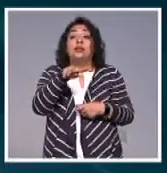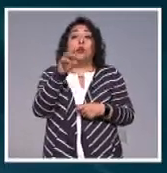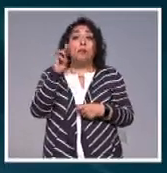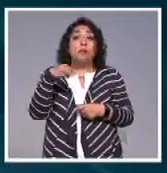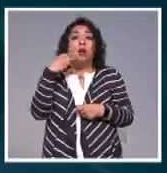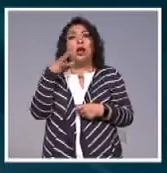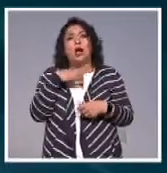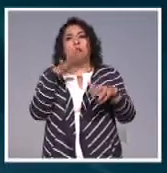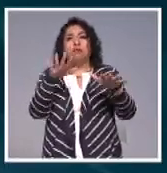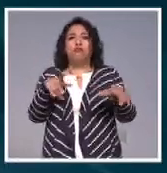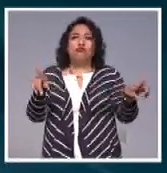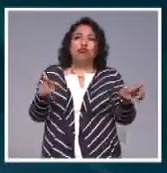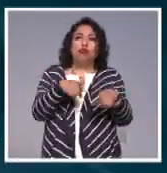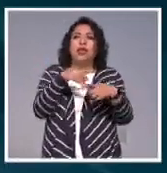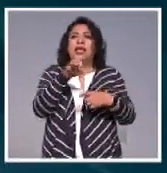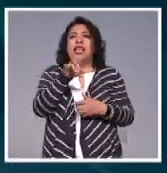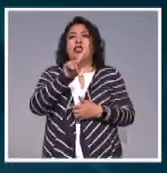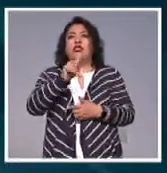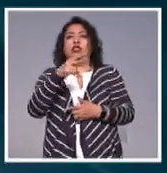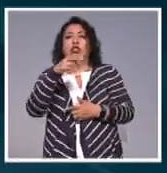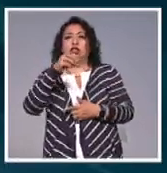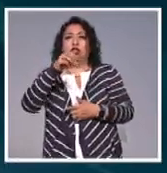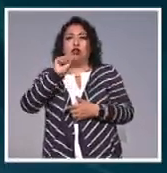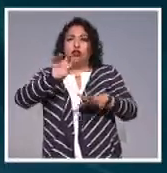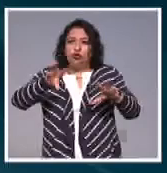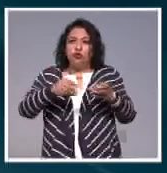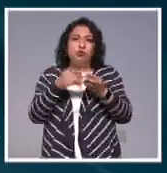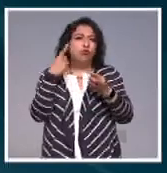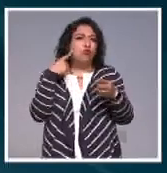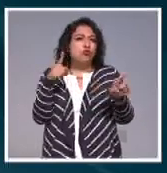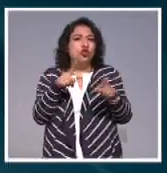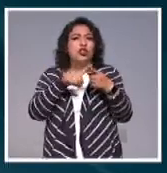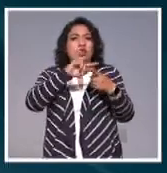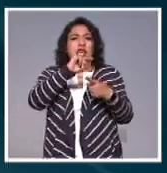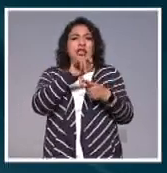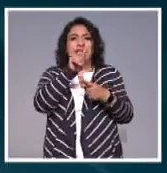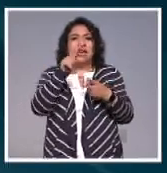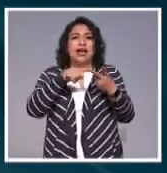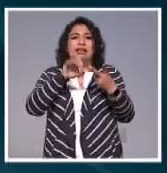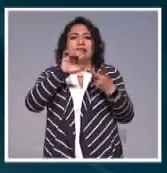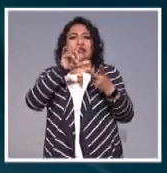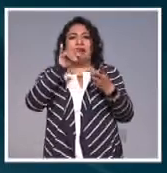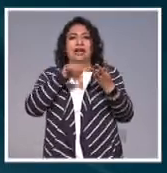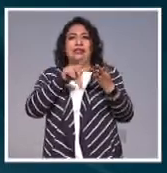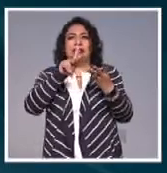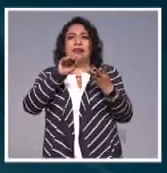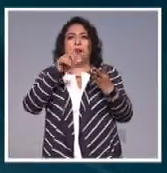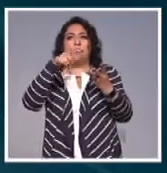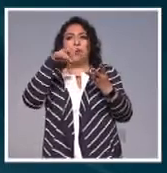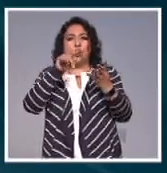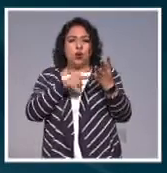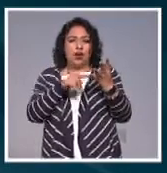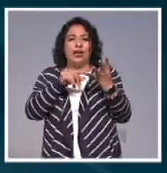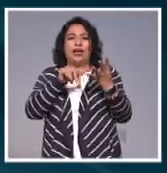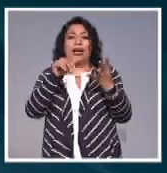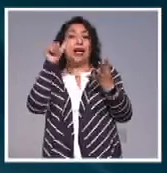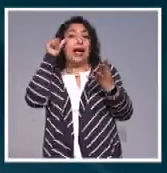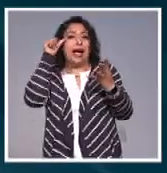realizará un recital con el trío Ethos Folk, que fusiona sonidos como jazz, música clásica, polka y ritmos